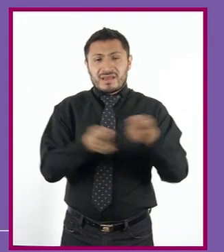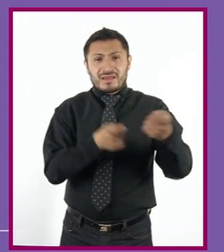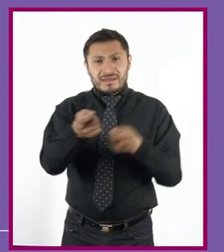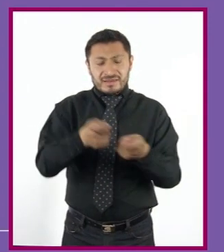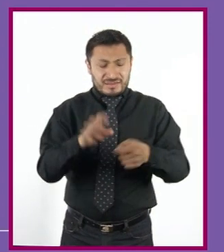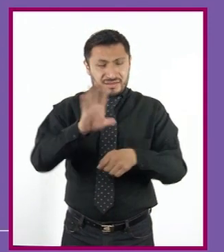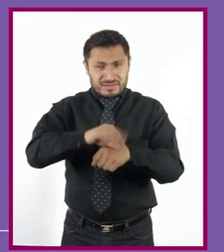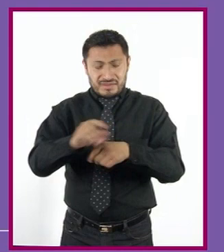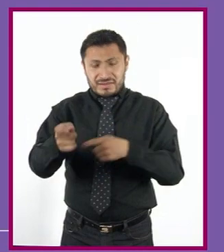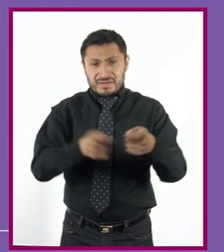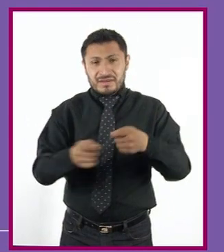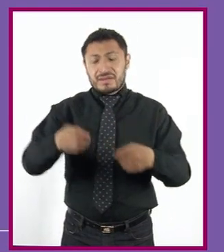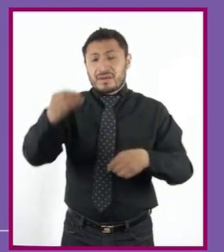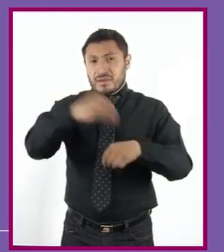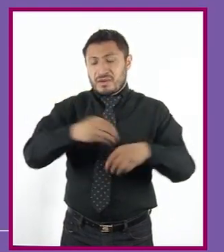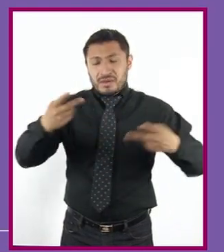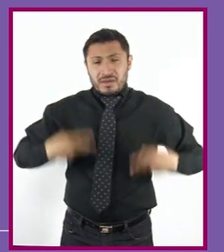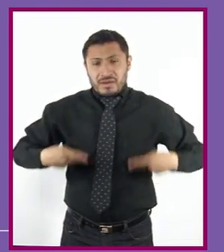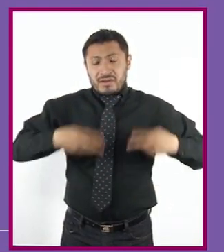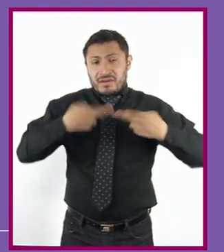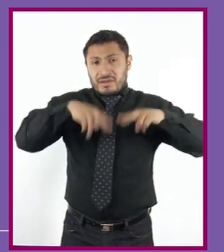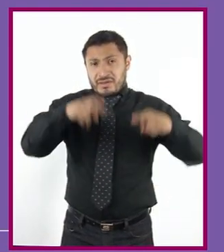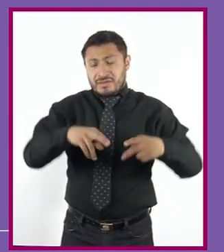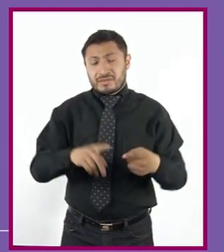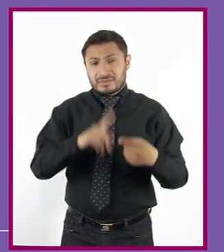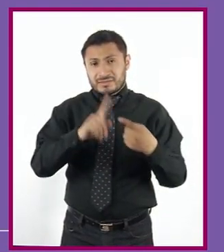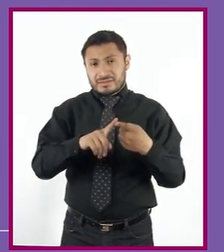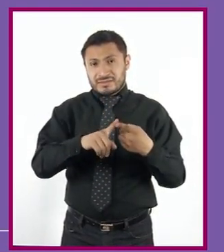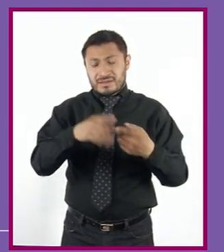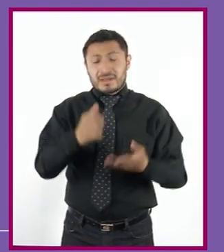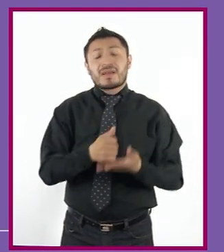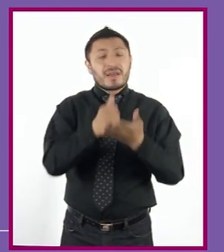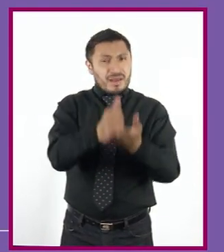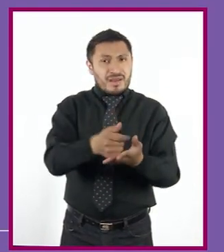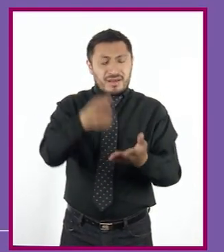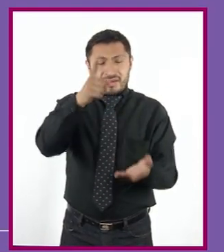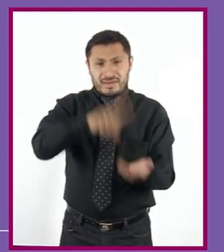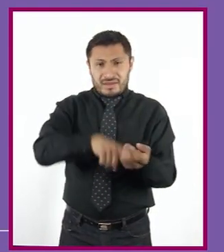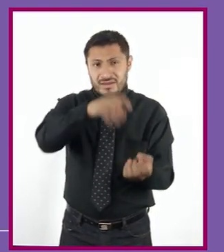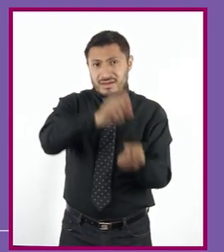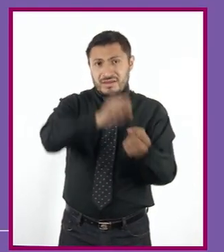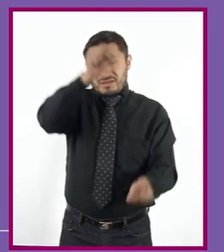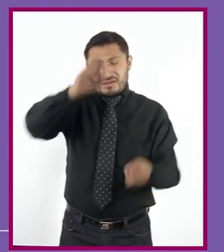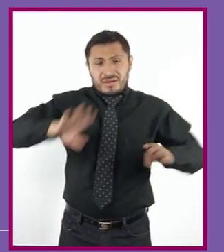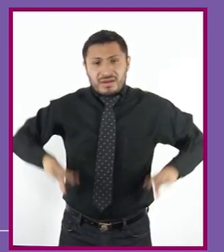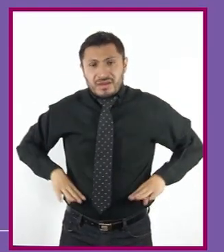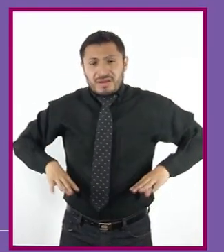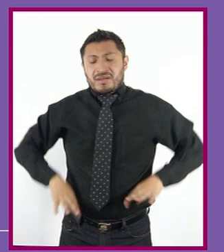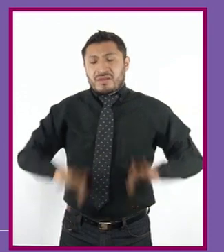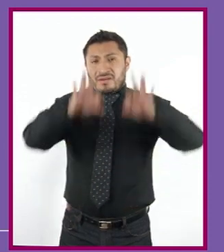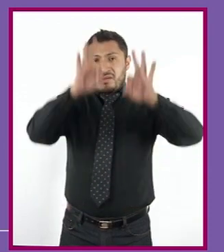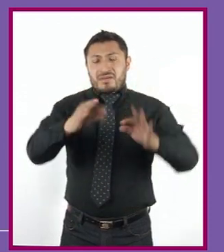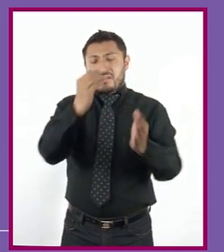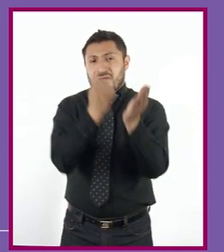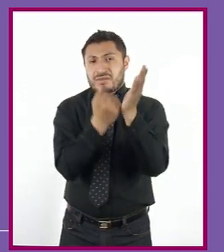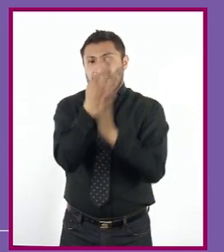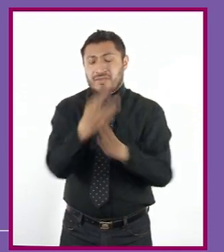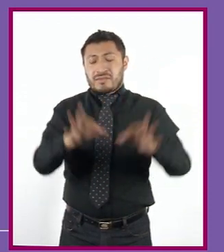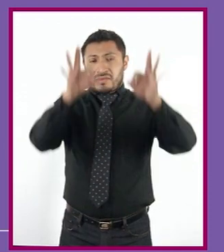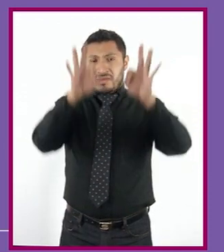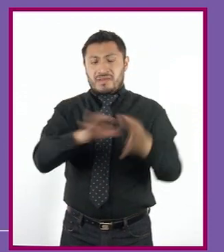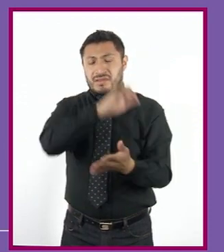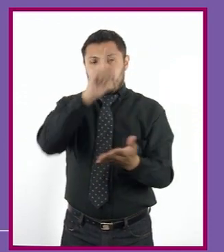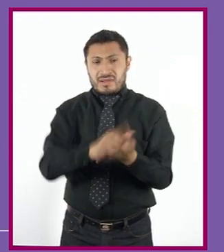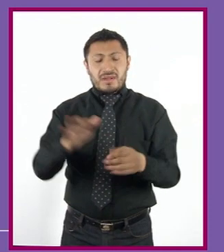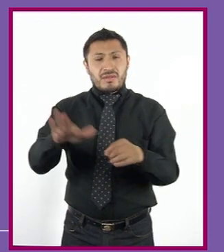de los ciudadanos y sus representantes, y le da a la Constitución la característica de ser marco legal máximo, porque las